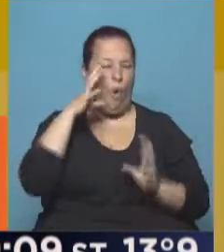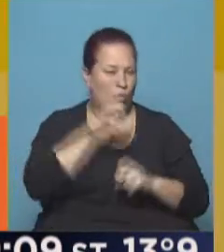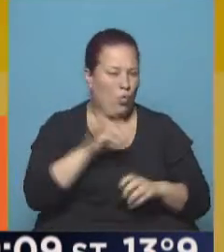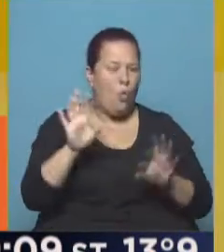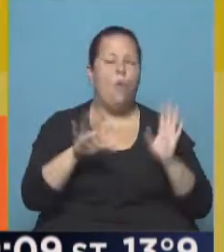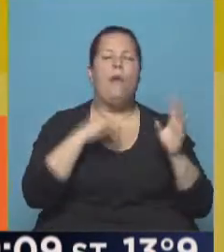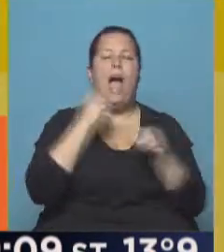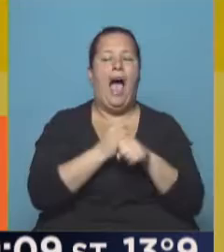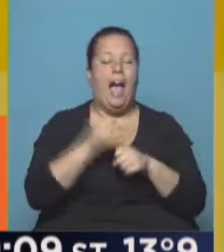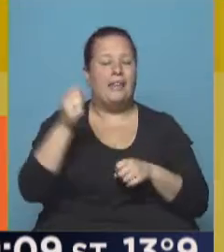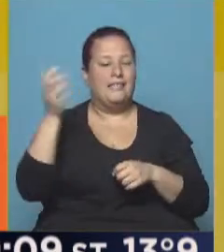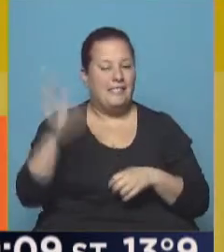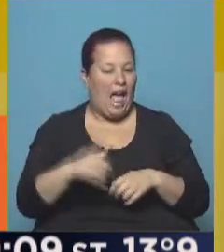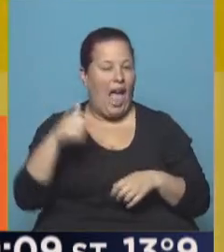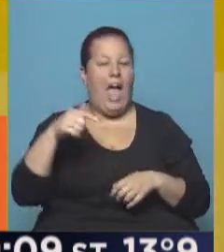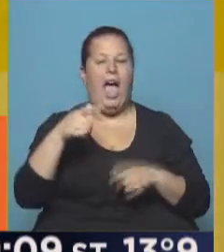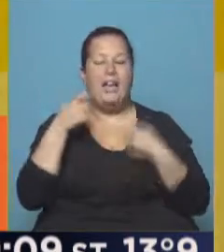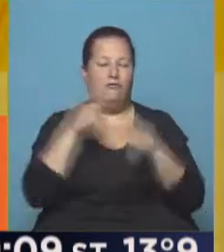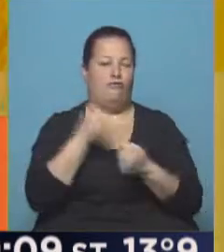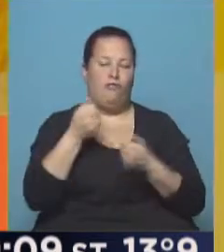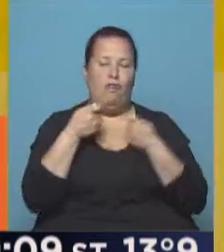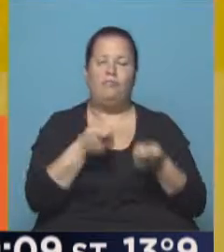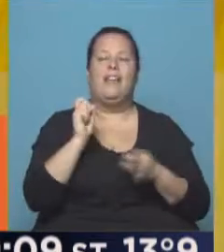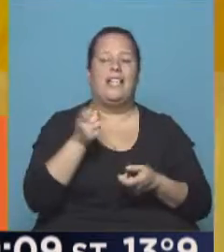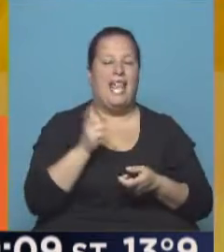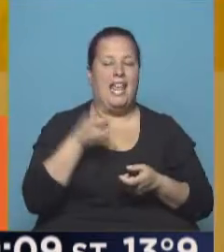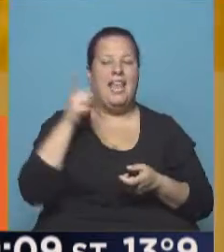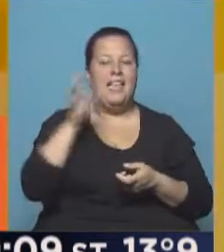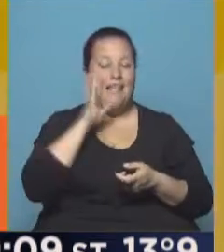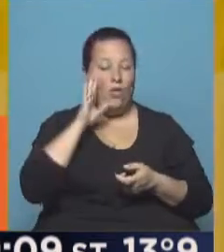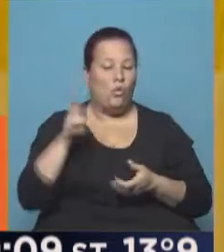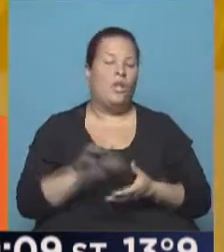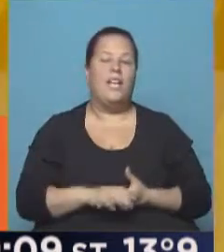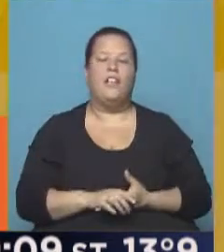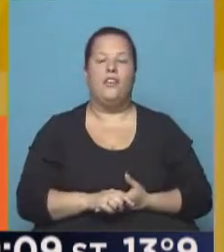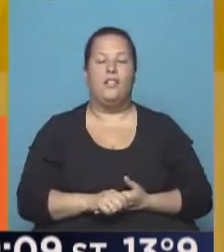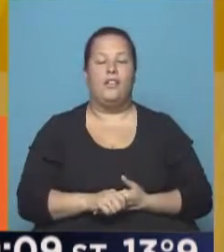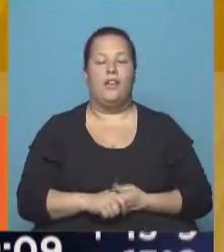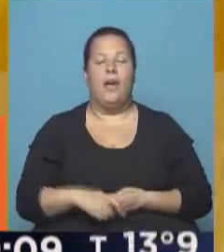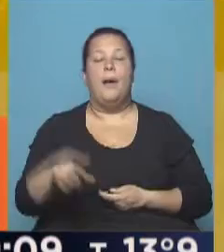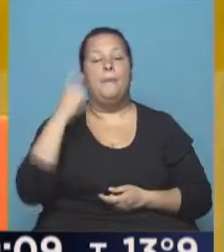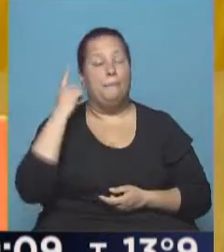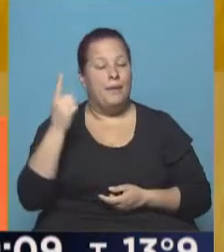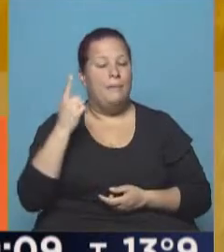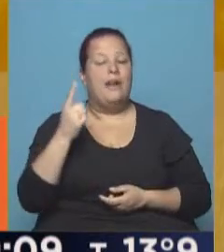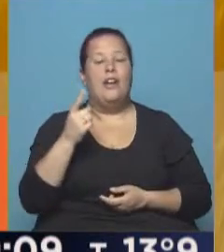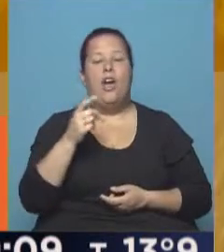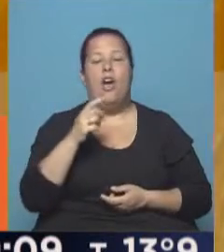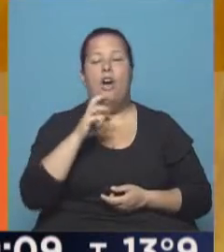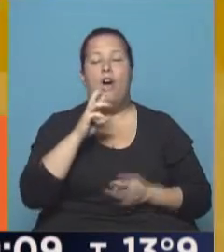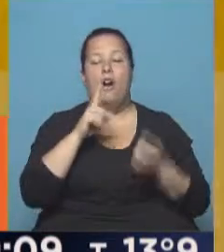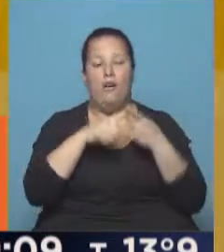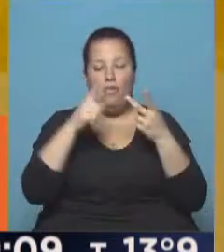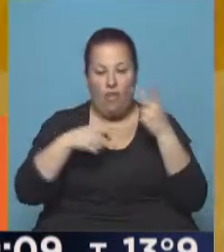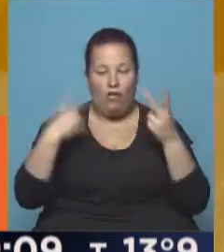hasta que vino un empuje muy fuerte desde los Estados Unidos y desde primero Roosevelt y después